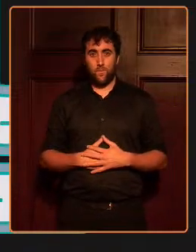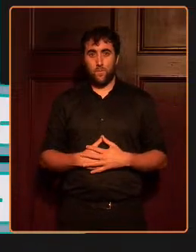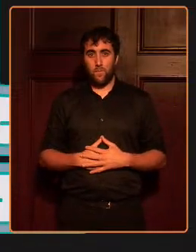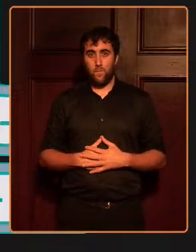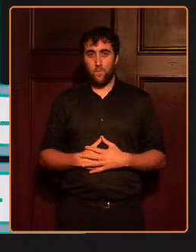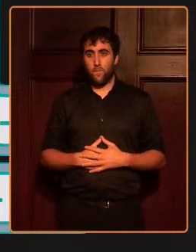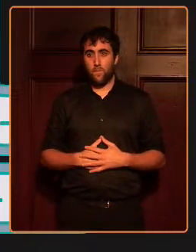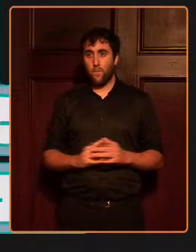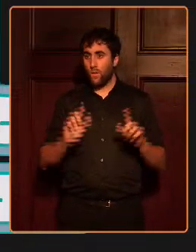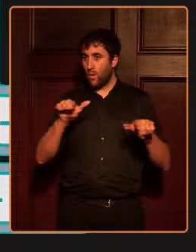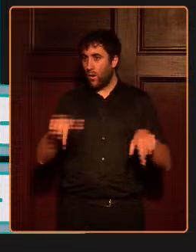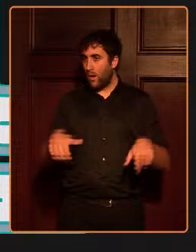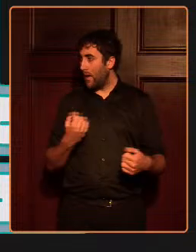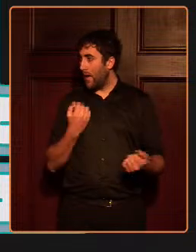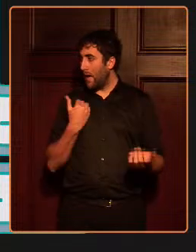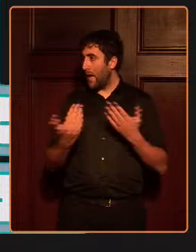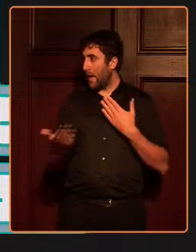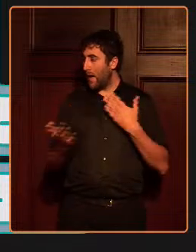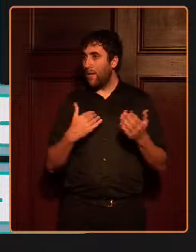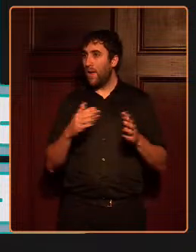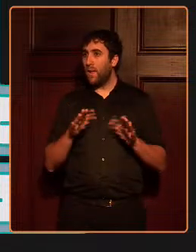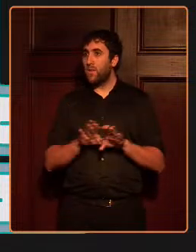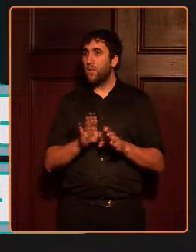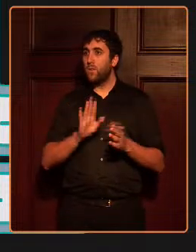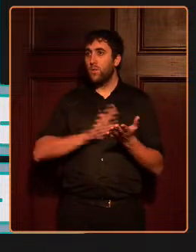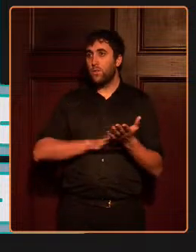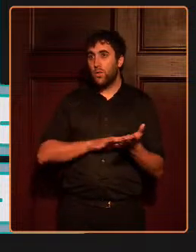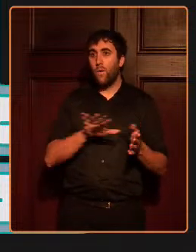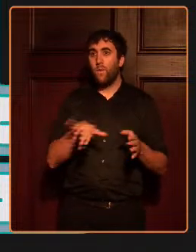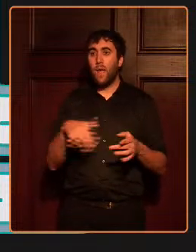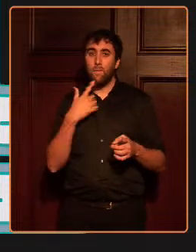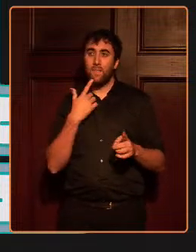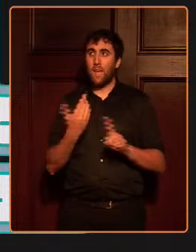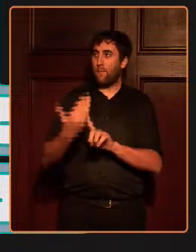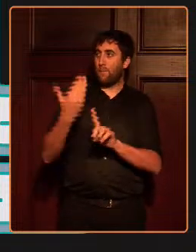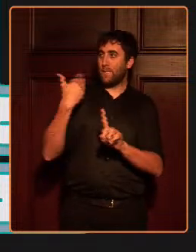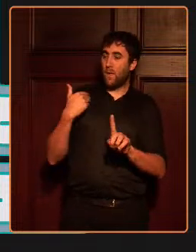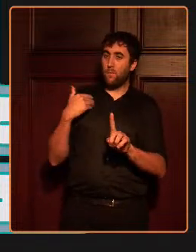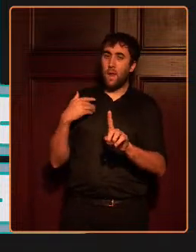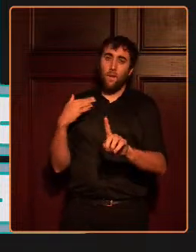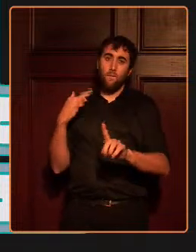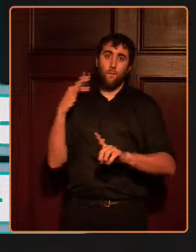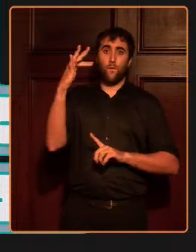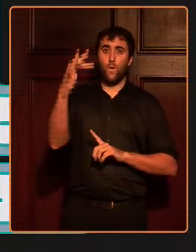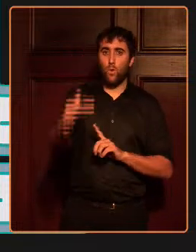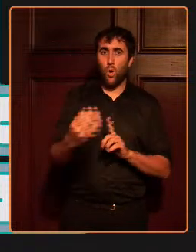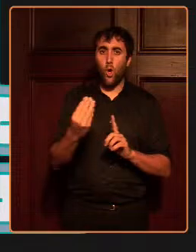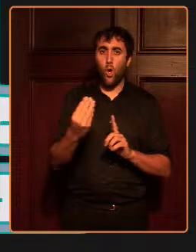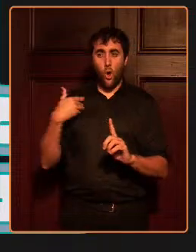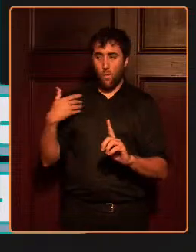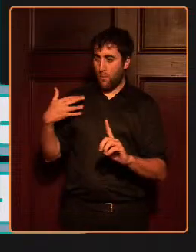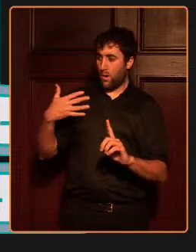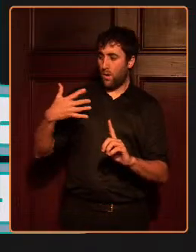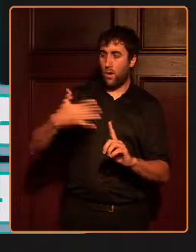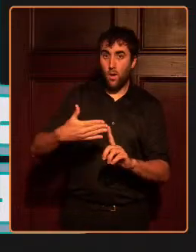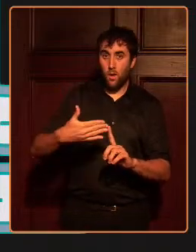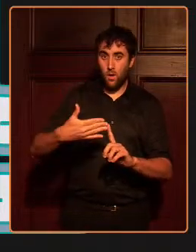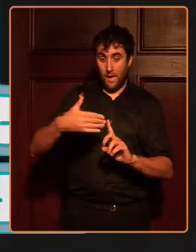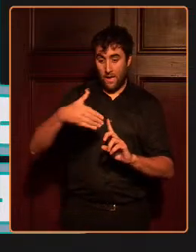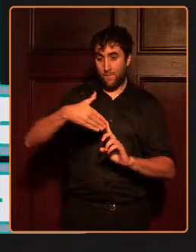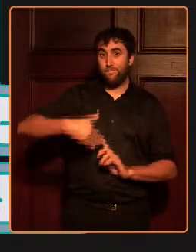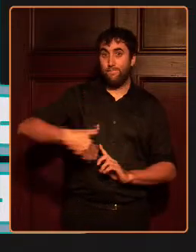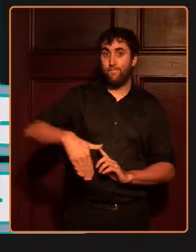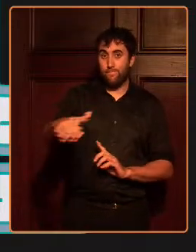Bueno, hoy empecé hablando del pasado para hablar del futuro. La inteligencia artificial en Ceibal